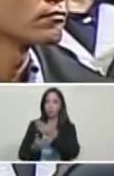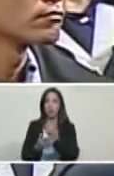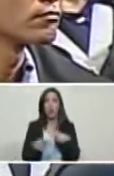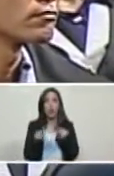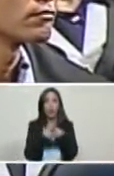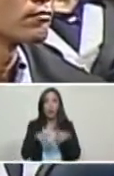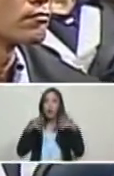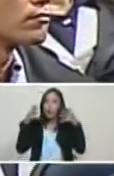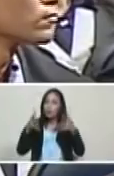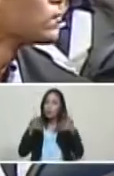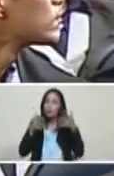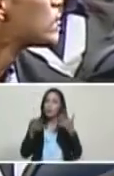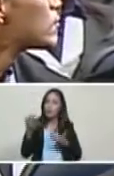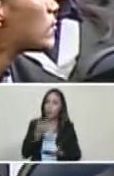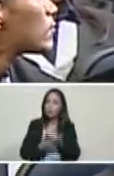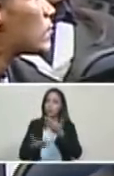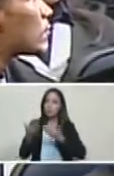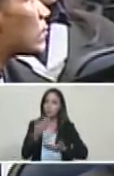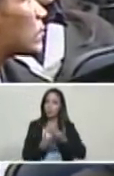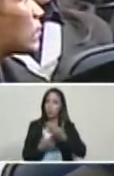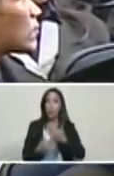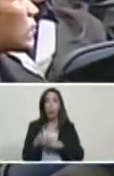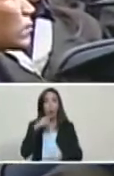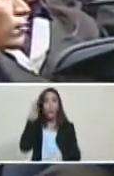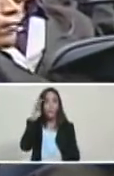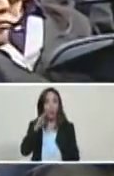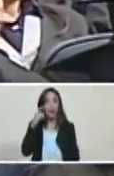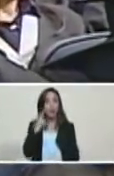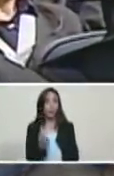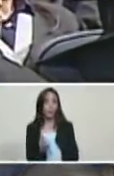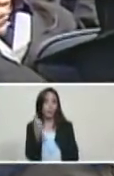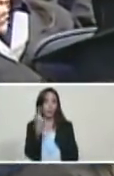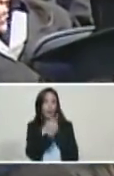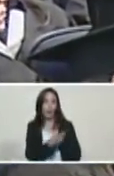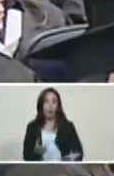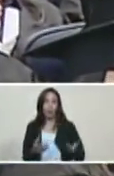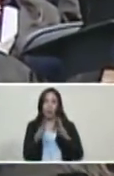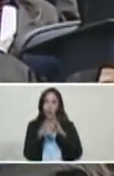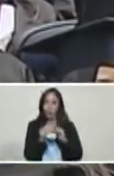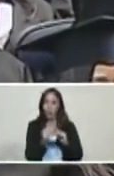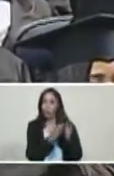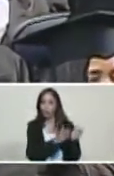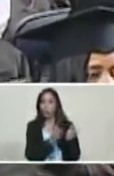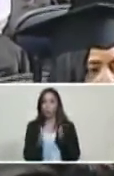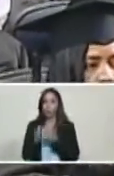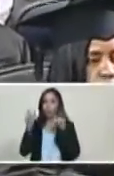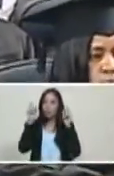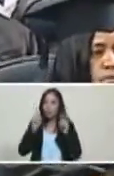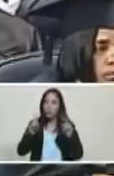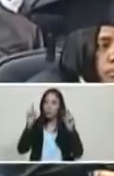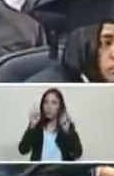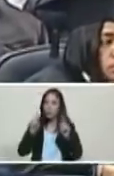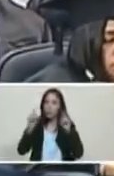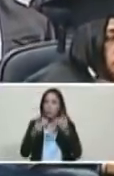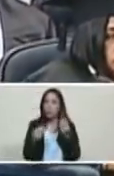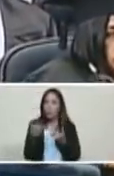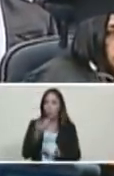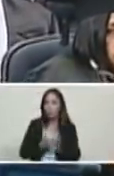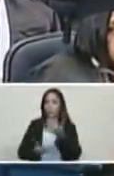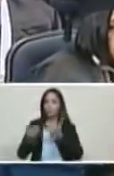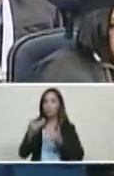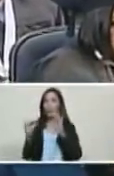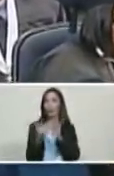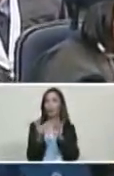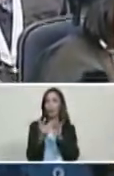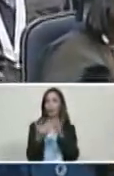se aprenda. El maestro que sabe dar las primeras instrucciones sigue enseñando virtualmente todo